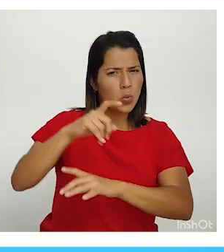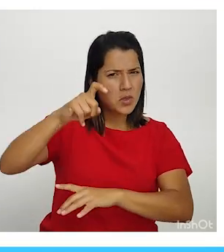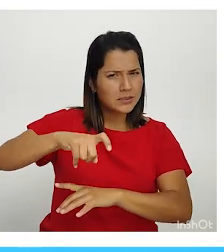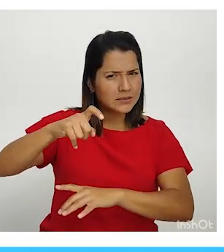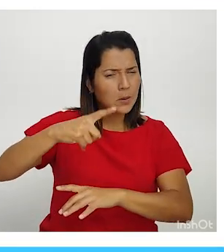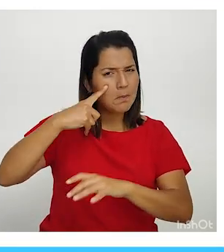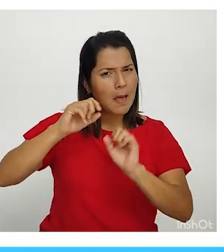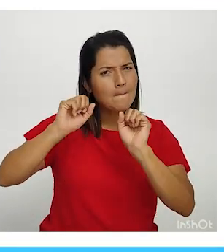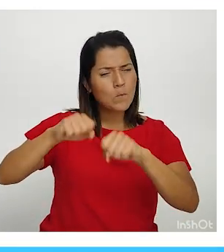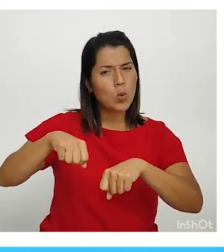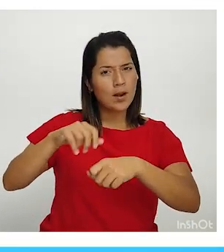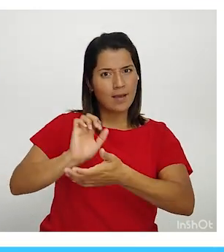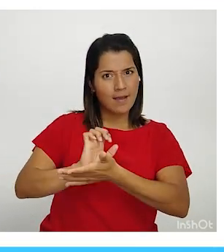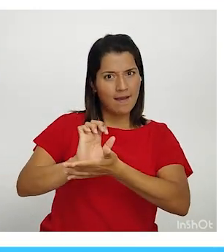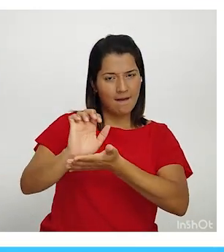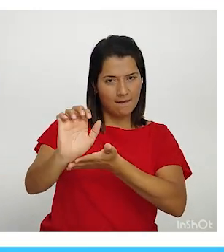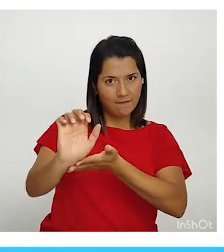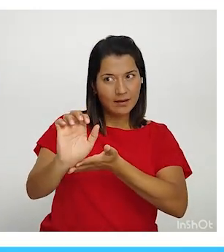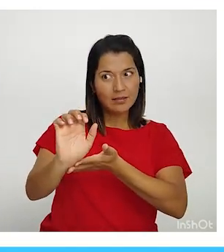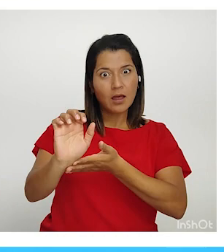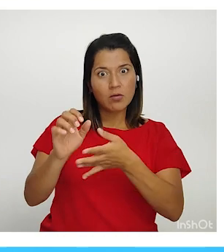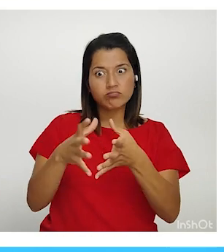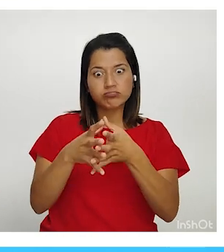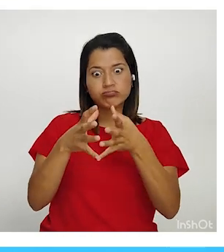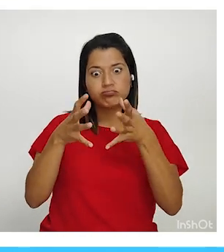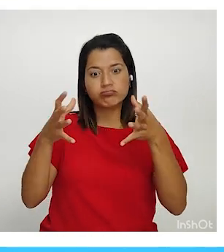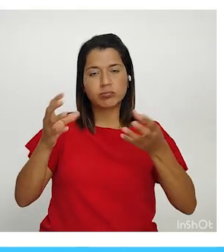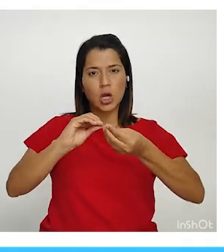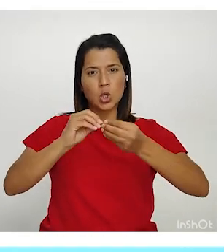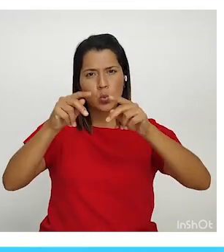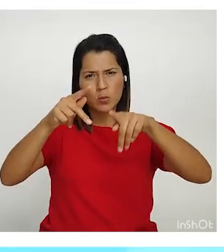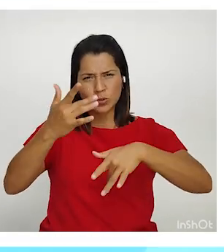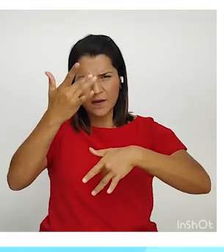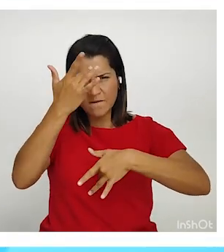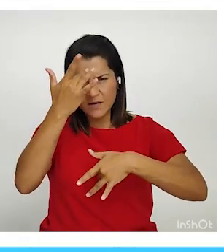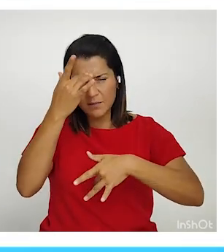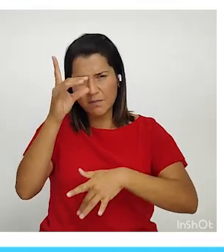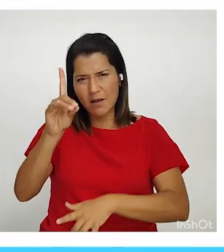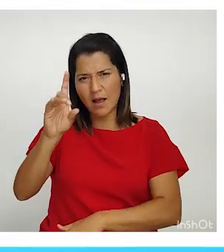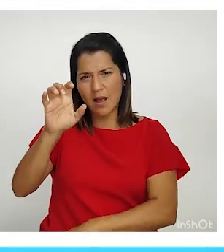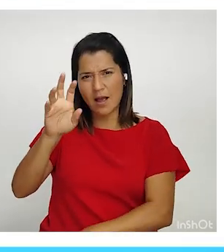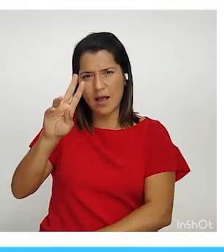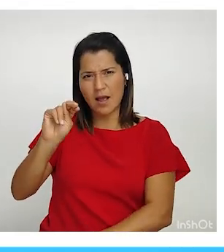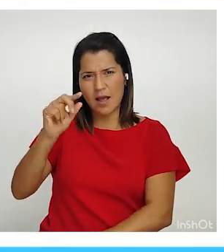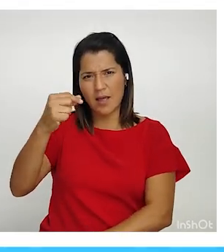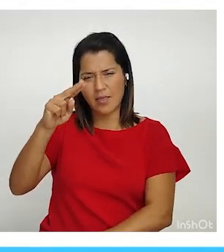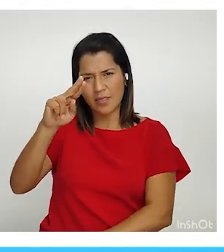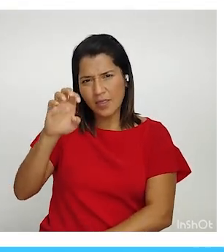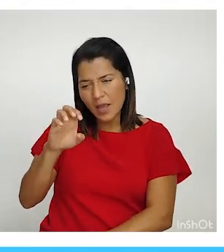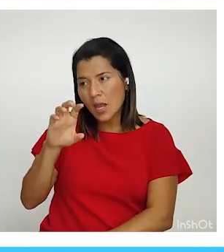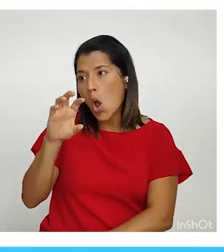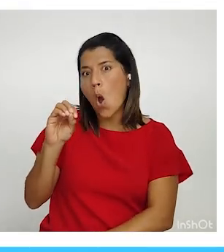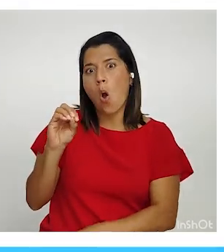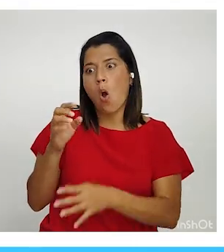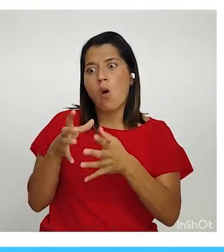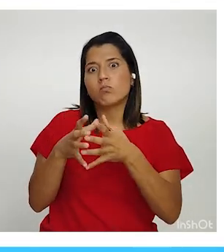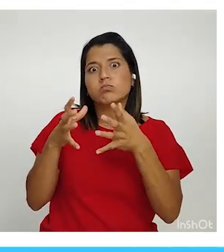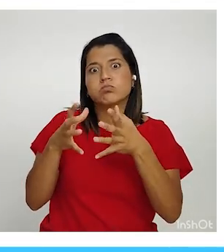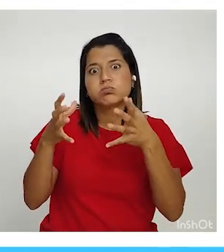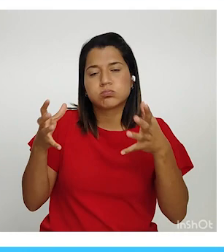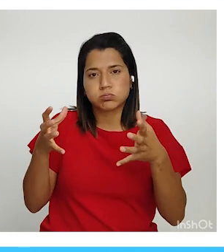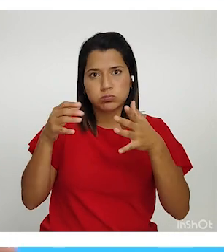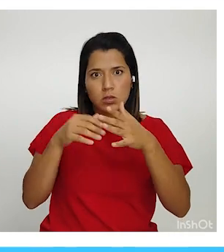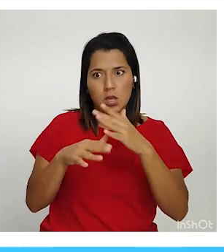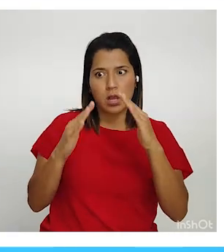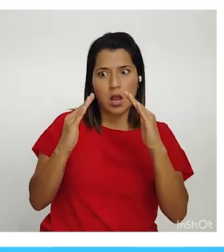para prevenir que hayan brotes de dengue o que se reproduzca el dengue en su